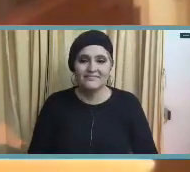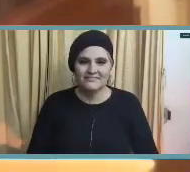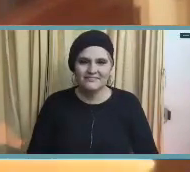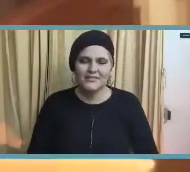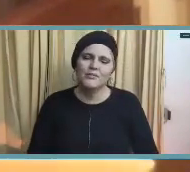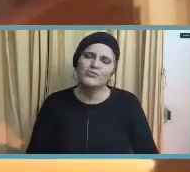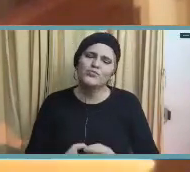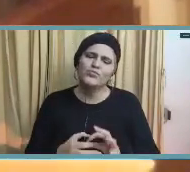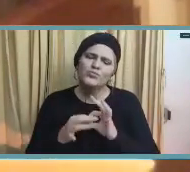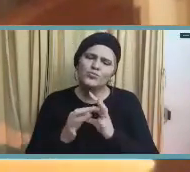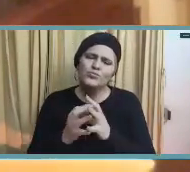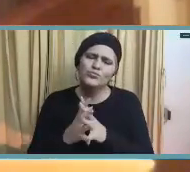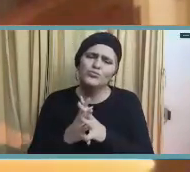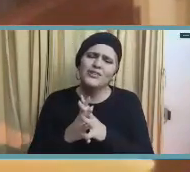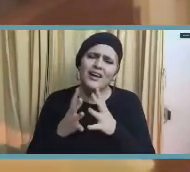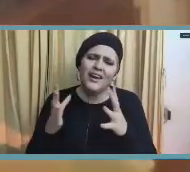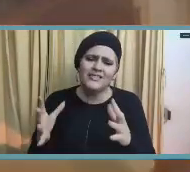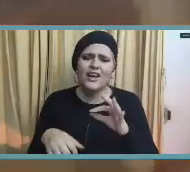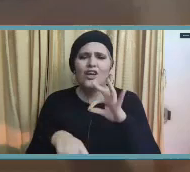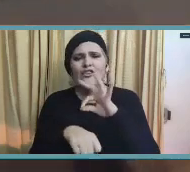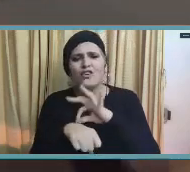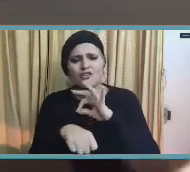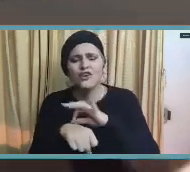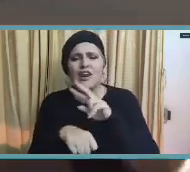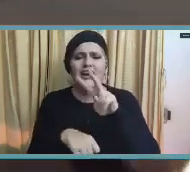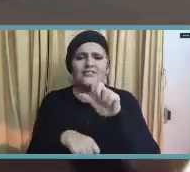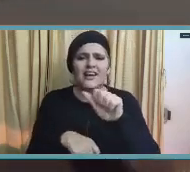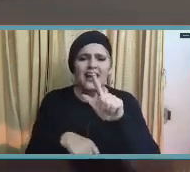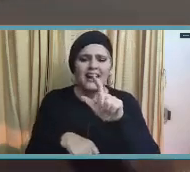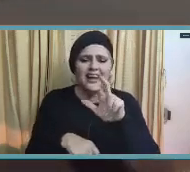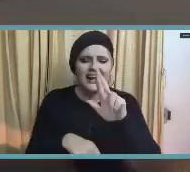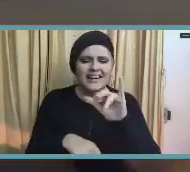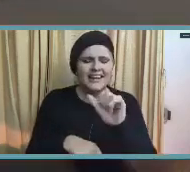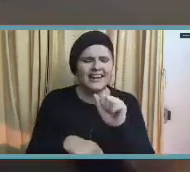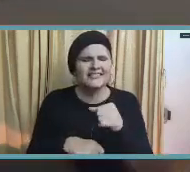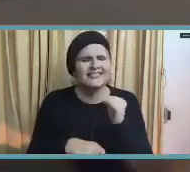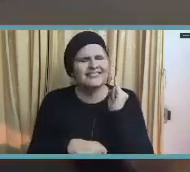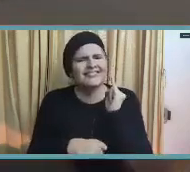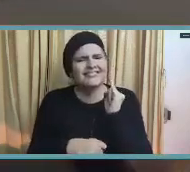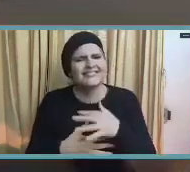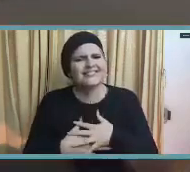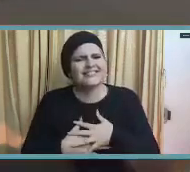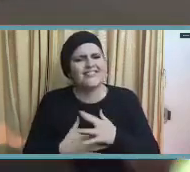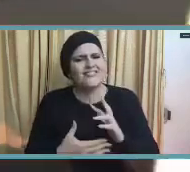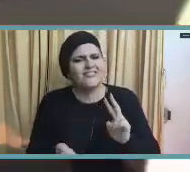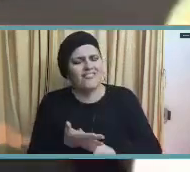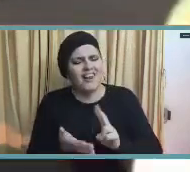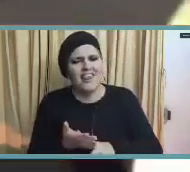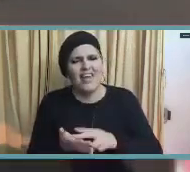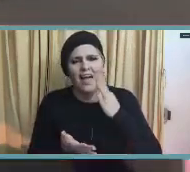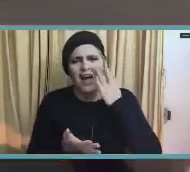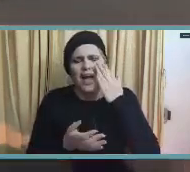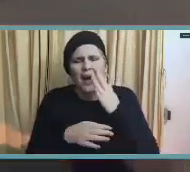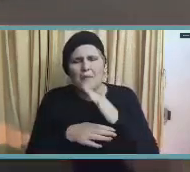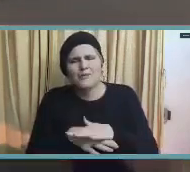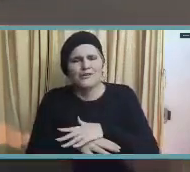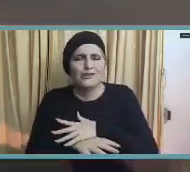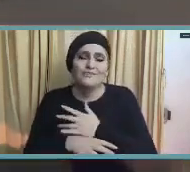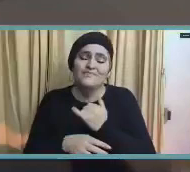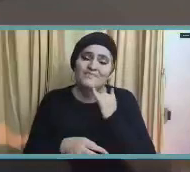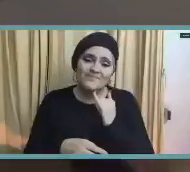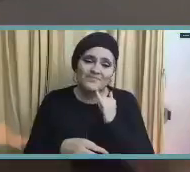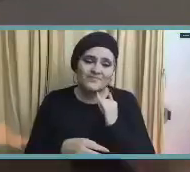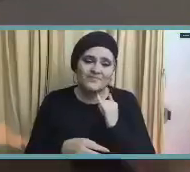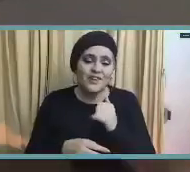Muchísimas gracias, doctora Valeria Rojas. Estamos súper emocionadas, es muy cierto. Todas las integrantes de la Fundación